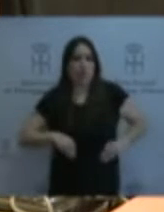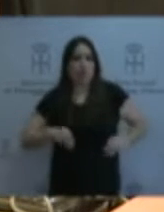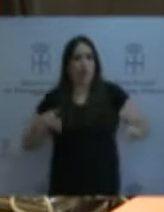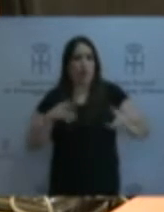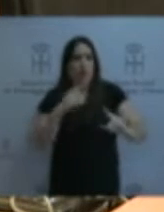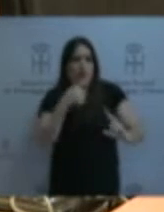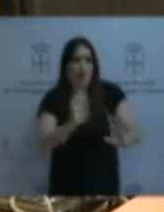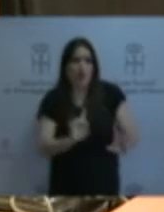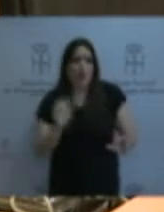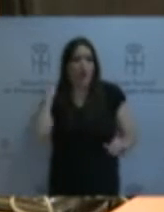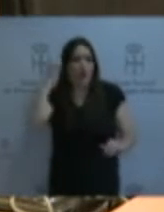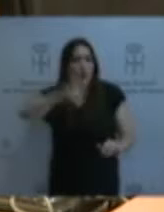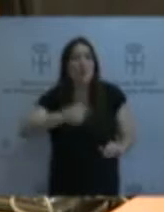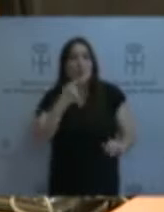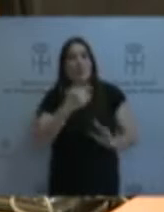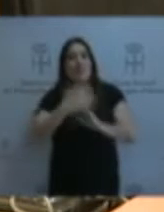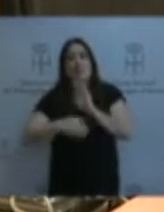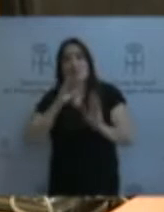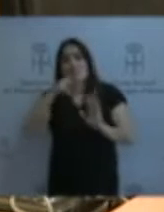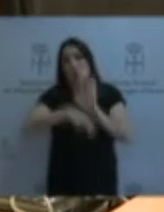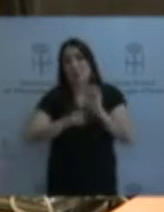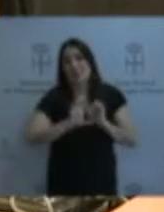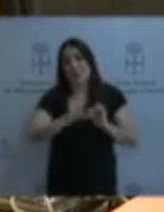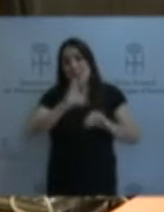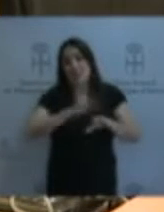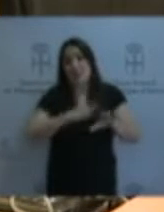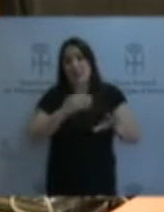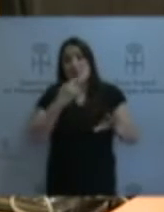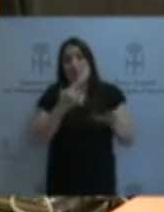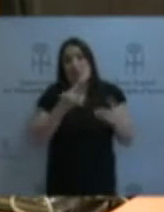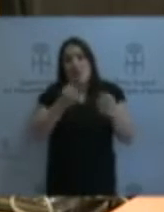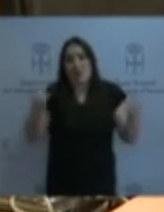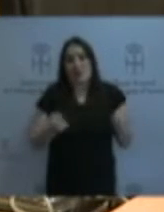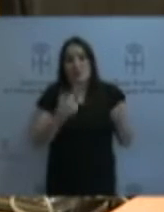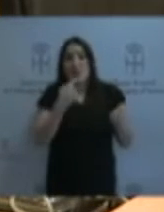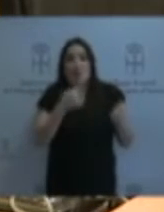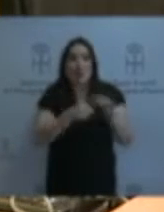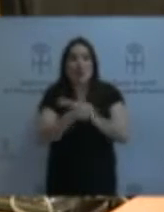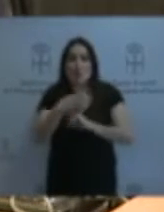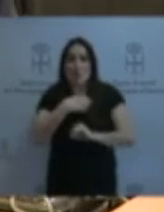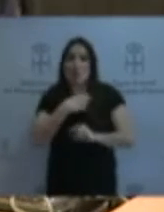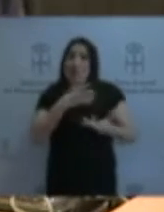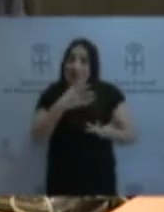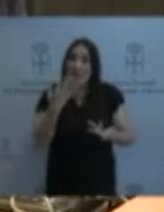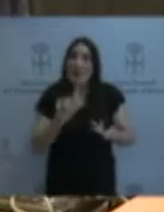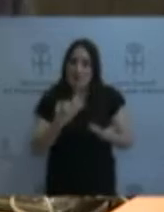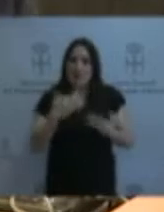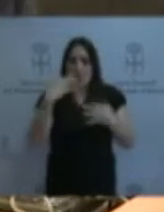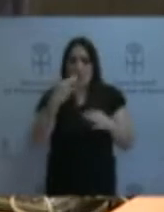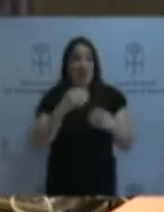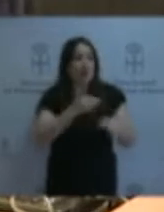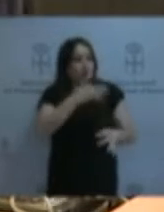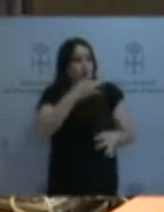años, y se amparaban en las limitaciones de la normativa estatal para no actuar. Ahora es el momento de llevar a la práctica de forma consecuente ese